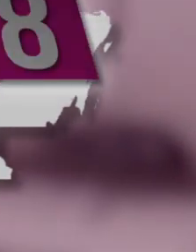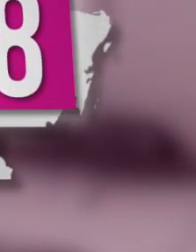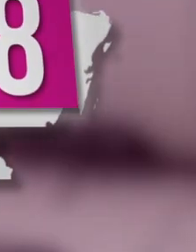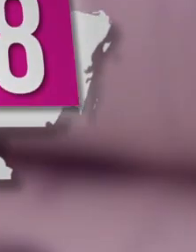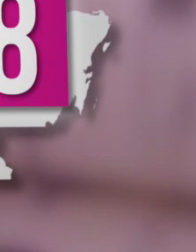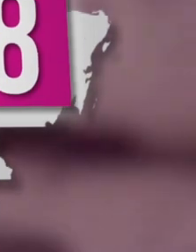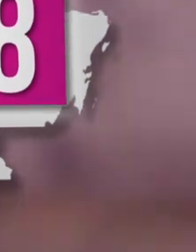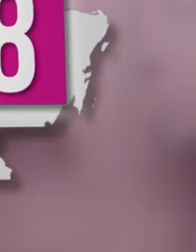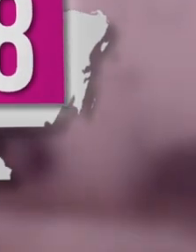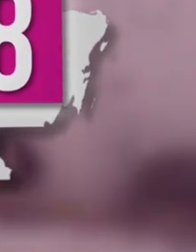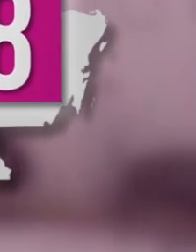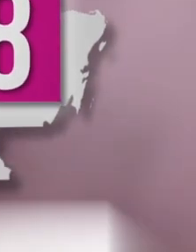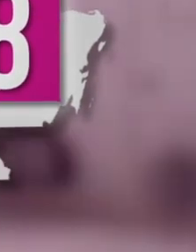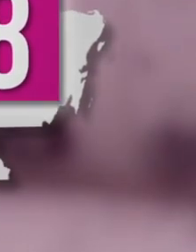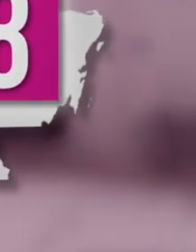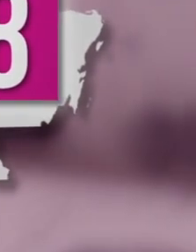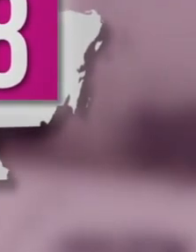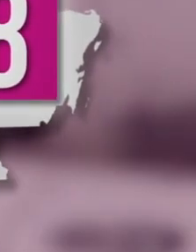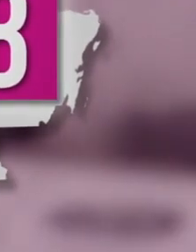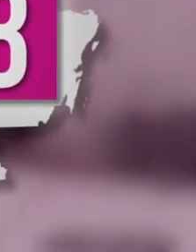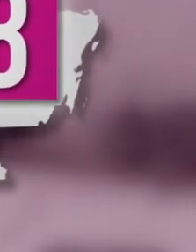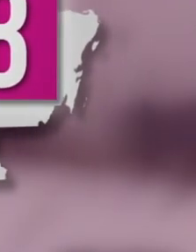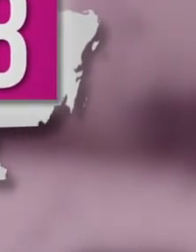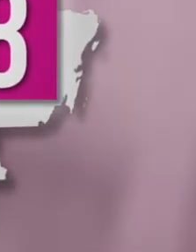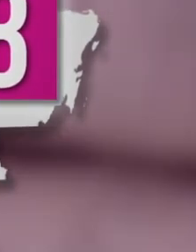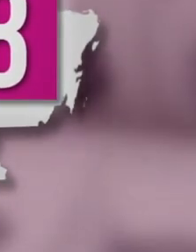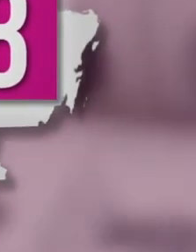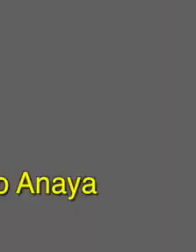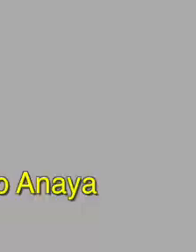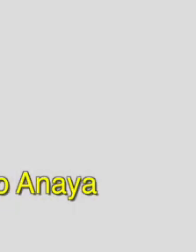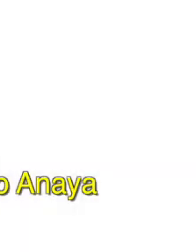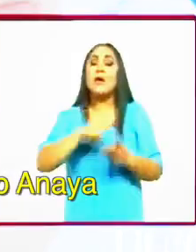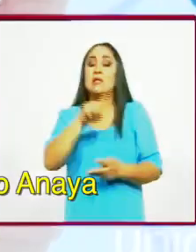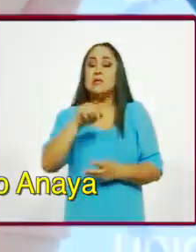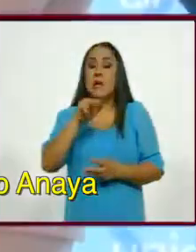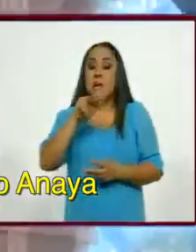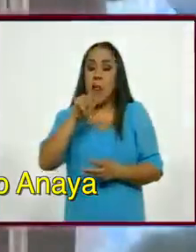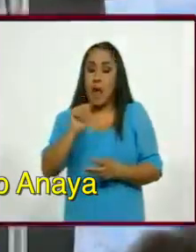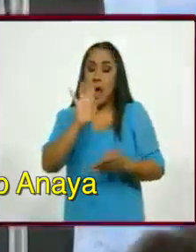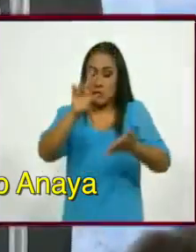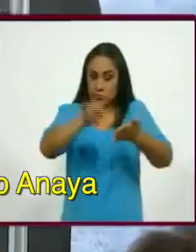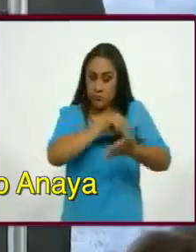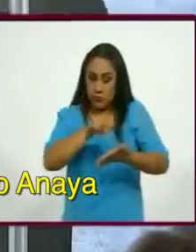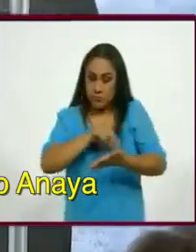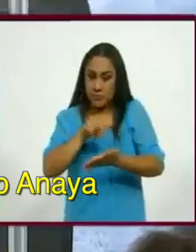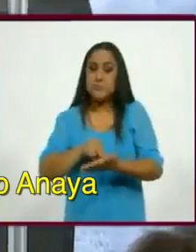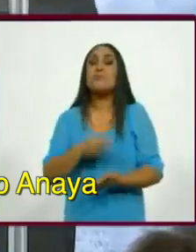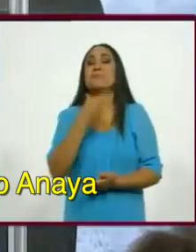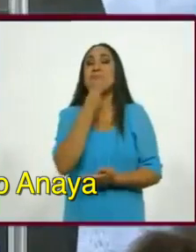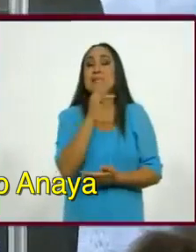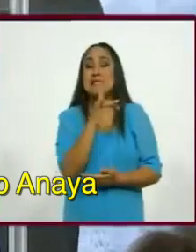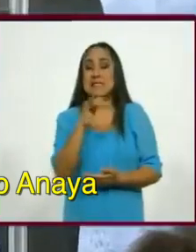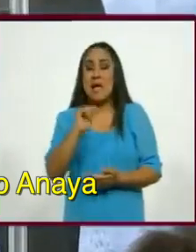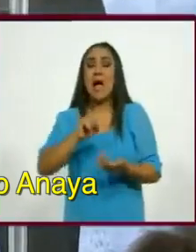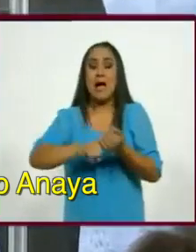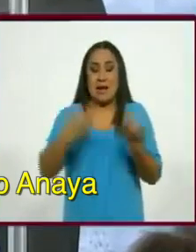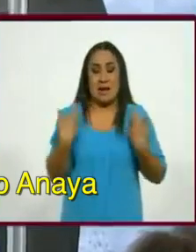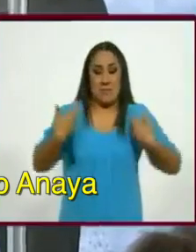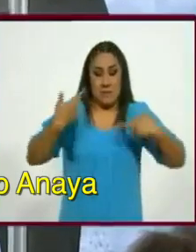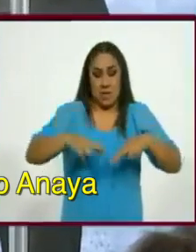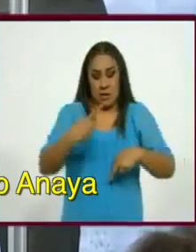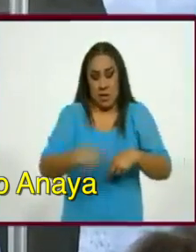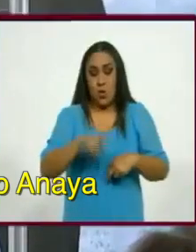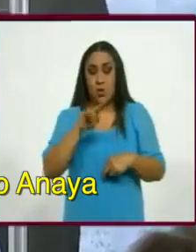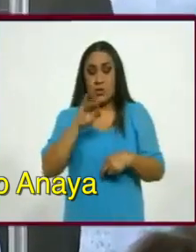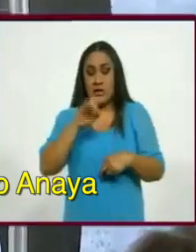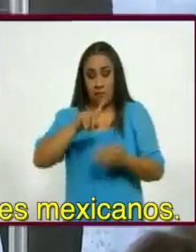Elecciones 2018. Cobertura especial. Los candidatos presidenciales Margarita Zavala, Ricardo Anaya y